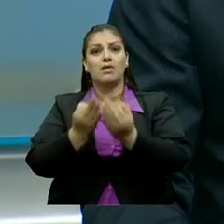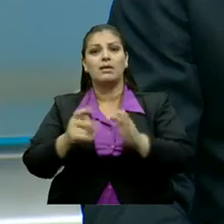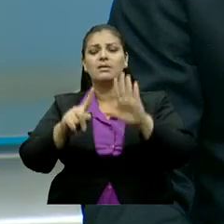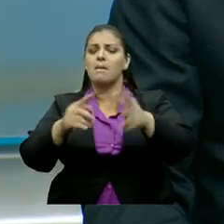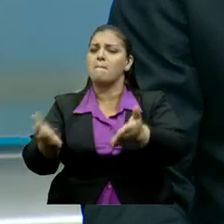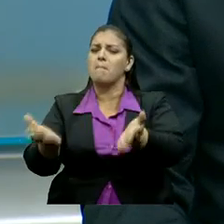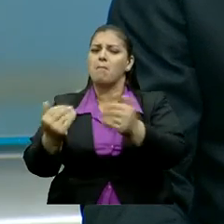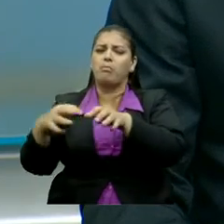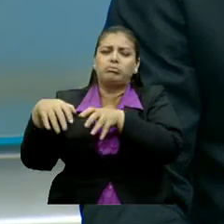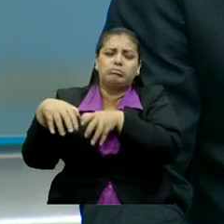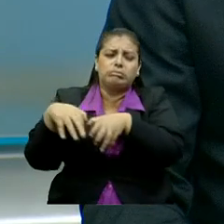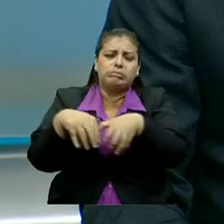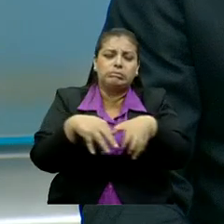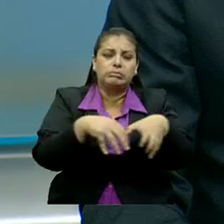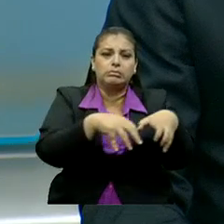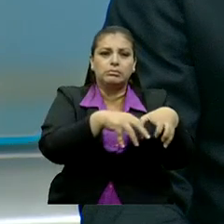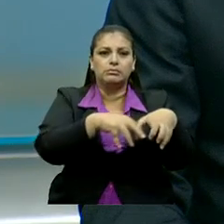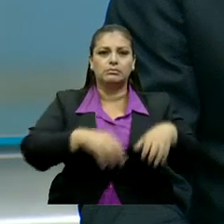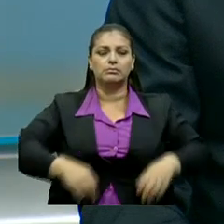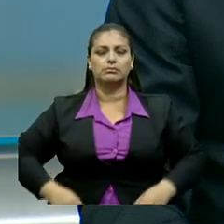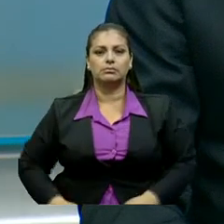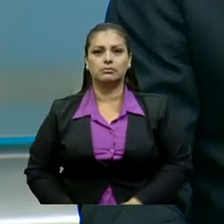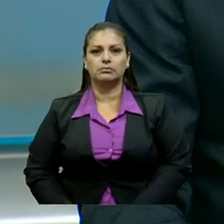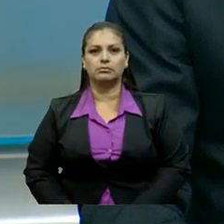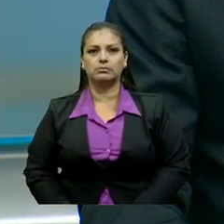la emergencia.